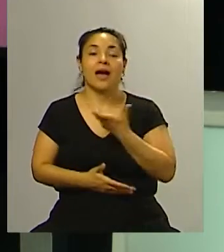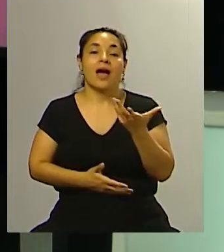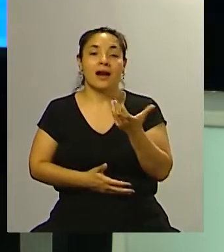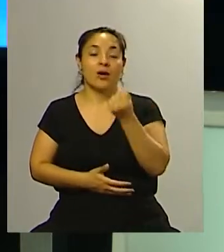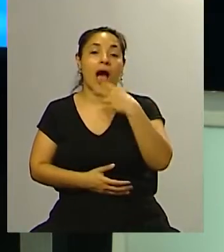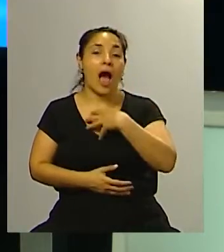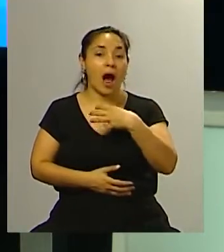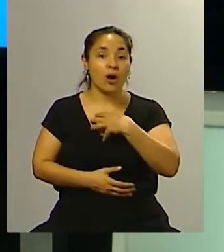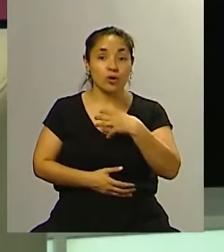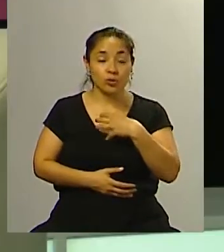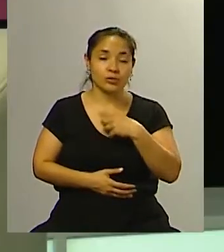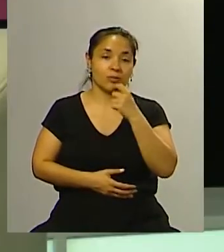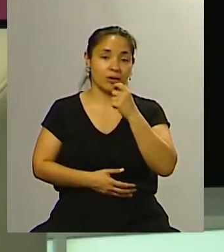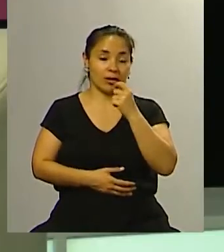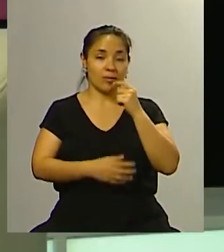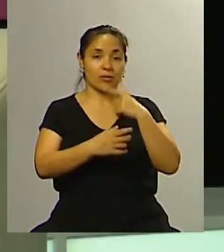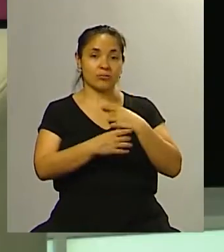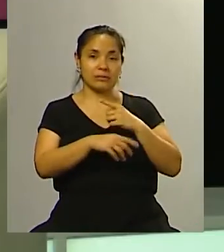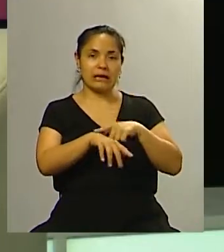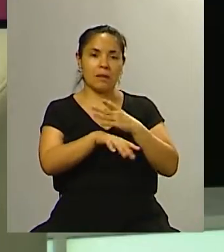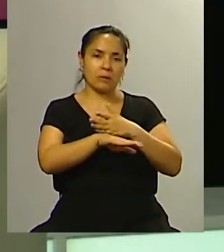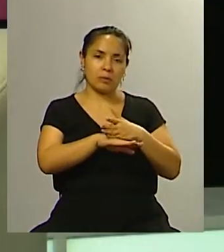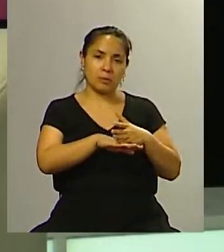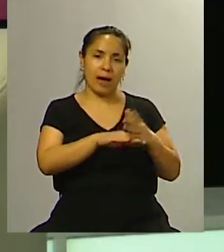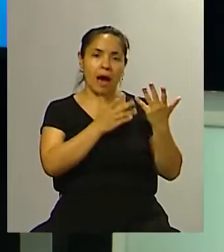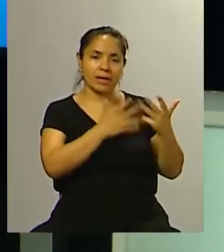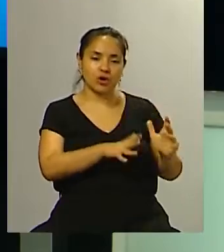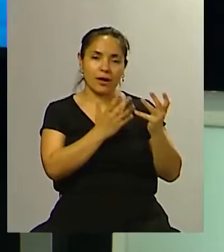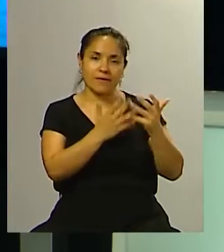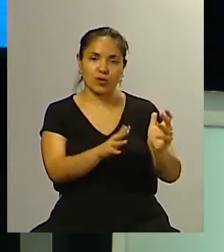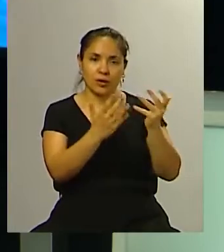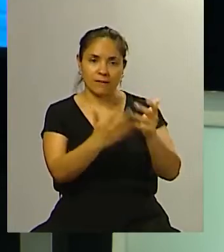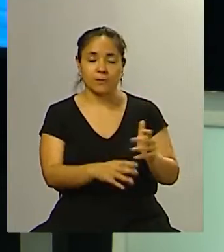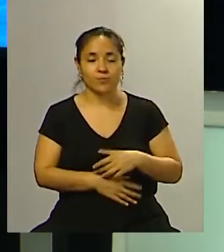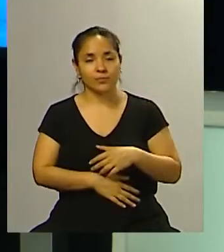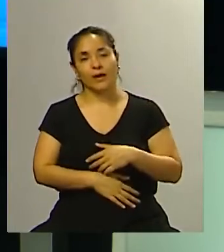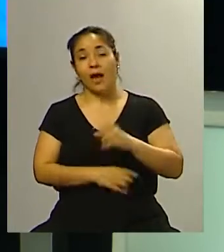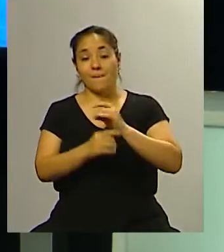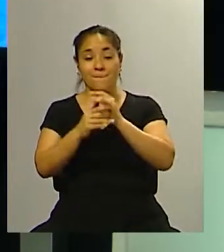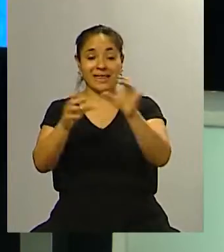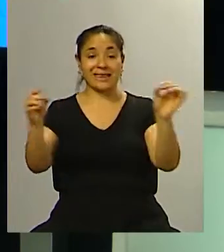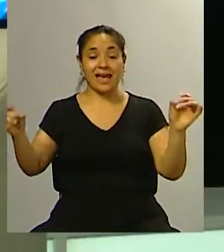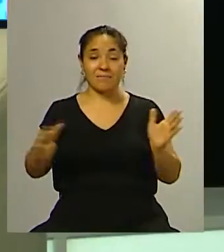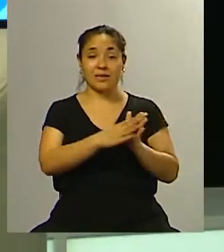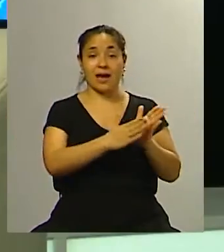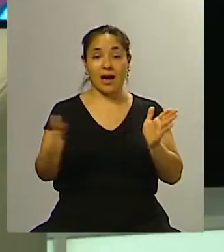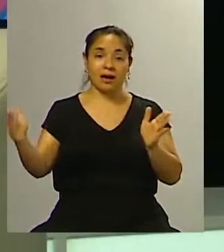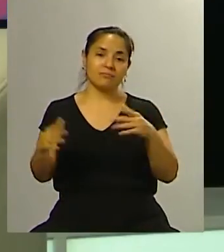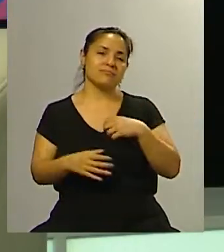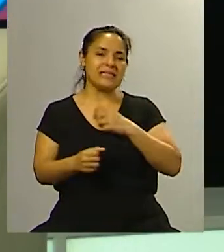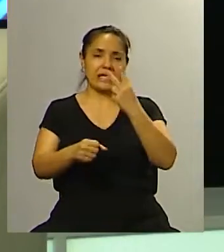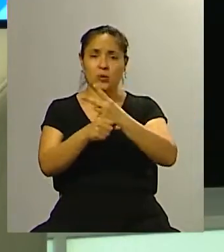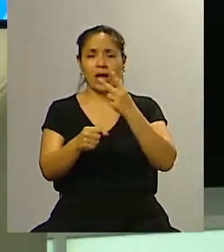los chicos que en el camino se fueron. Digo, se hablaba mucho de que durante la pandemia muchos habían abandonado la secundaria, por ejemplo, había